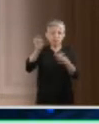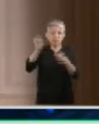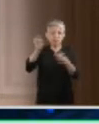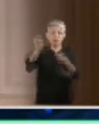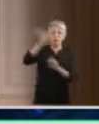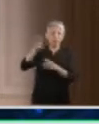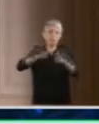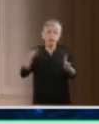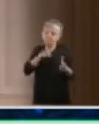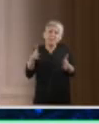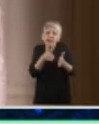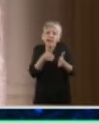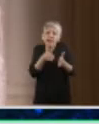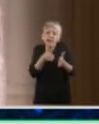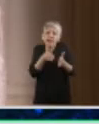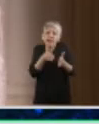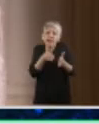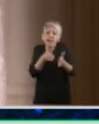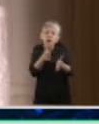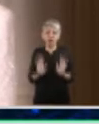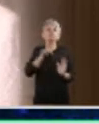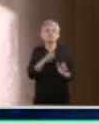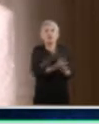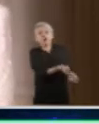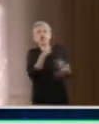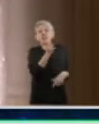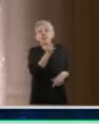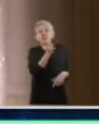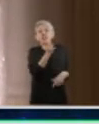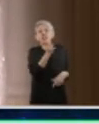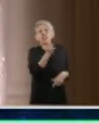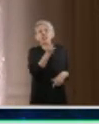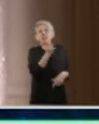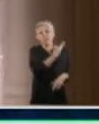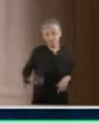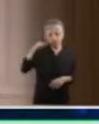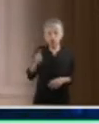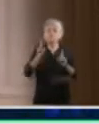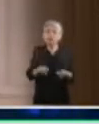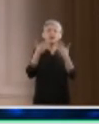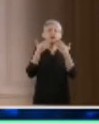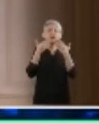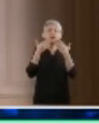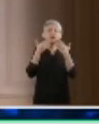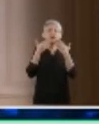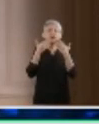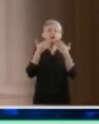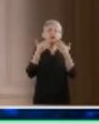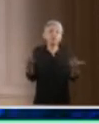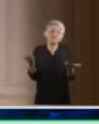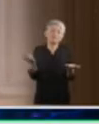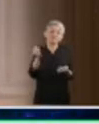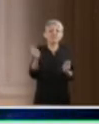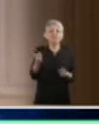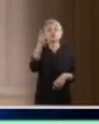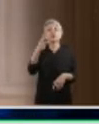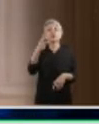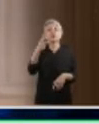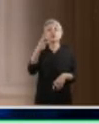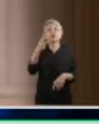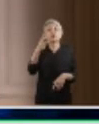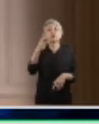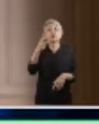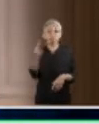tiene con el ex ministro de Economía, que se fue intempestivamente sin siquiera hacer un traspaso